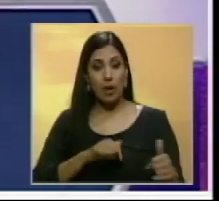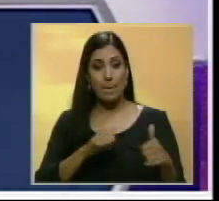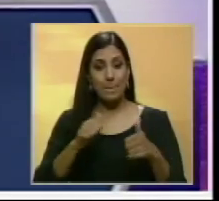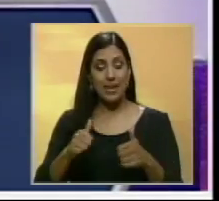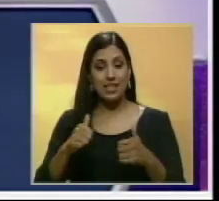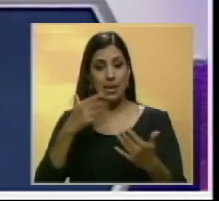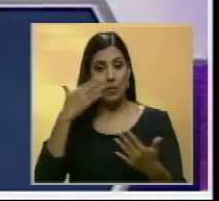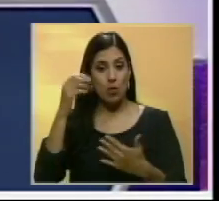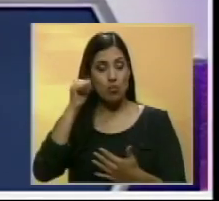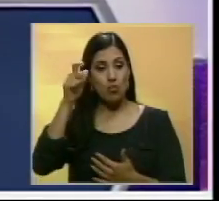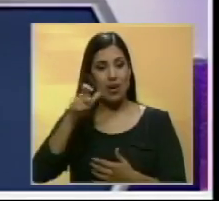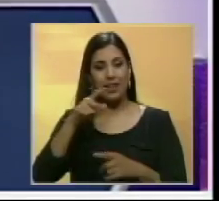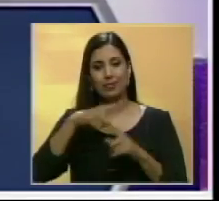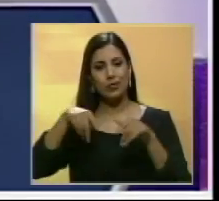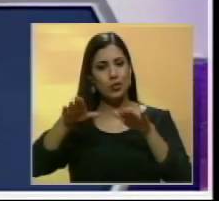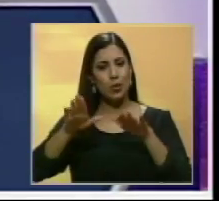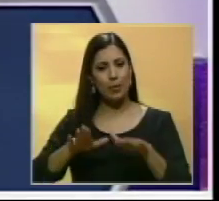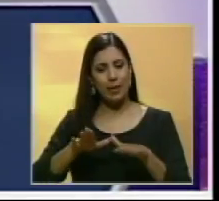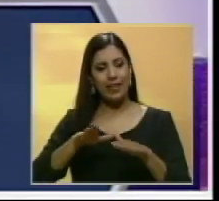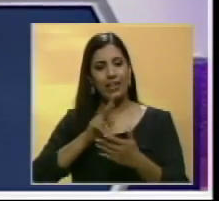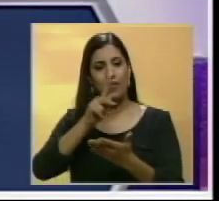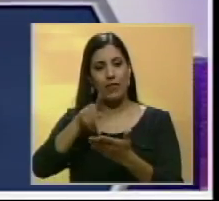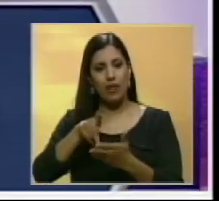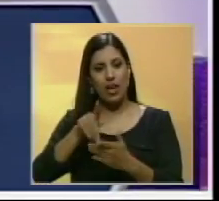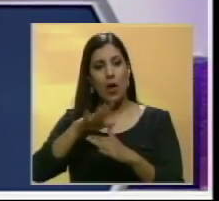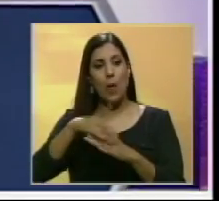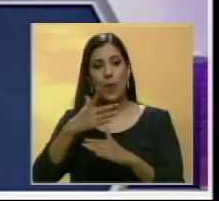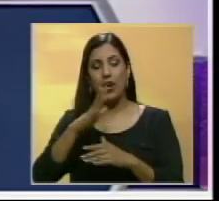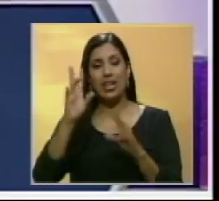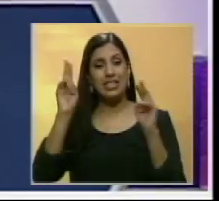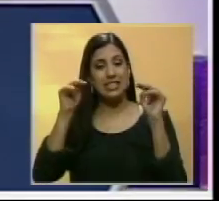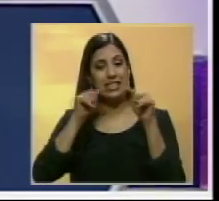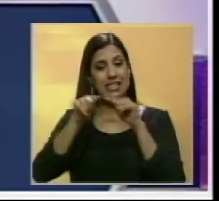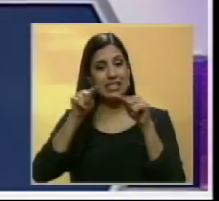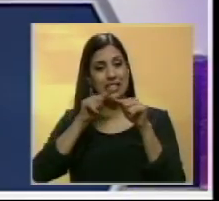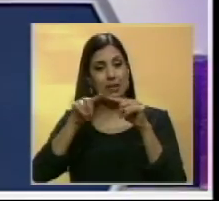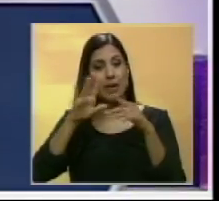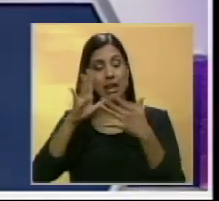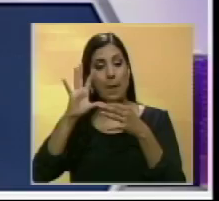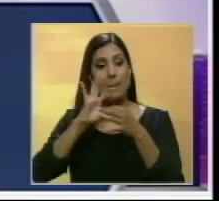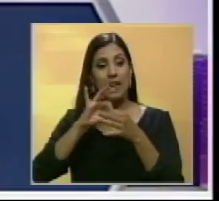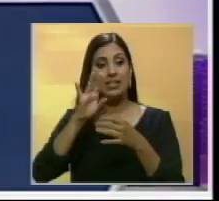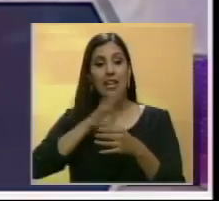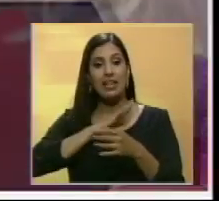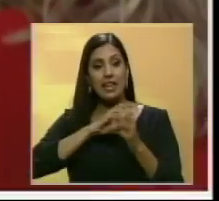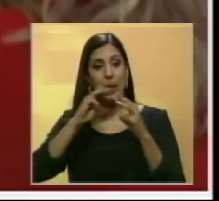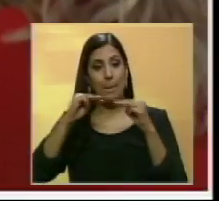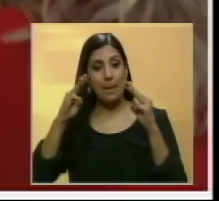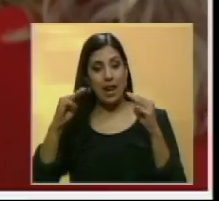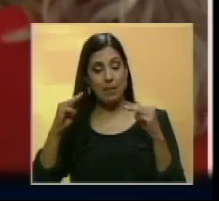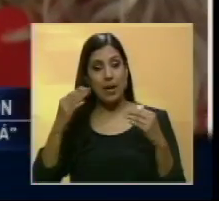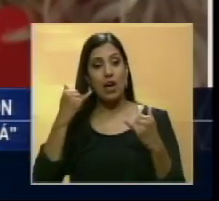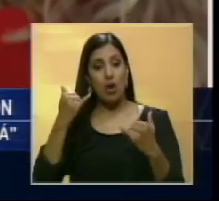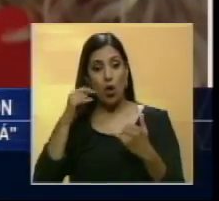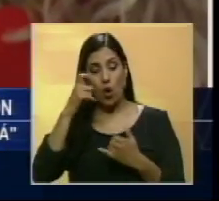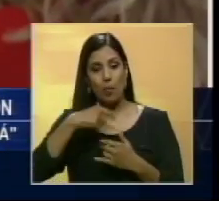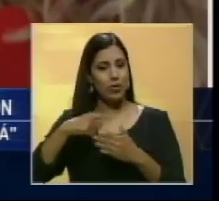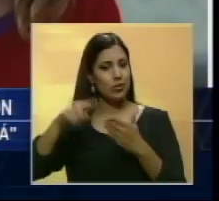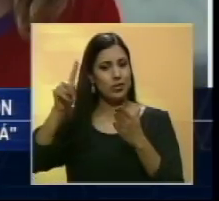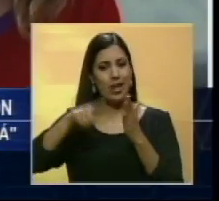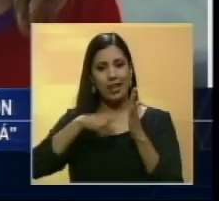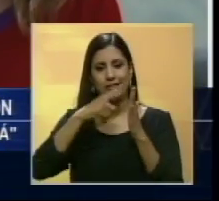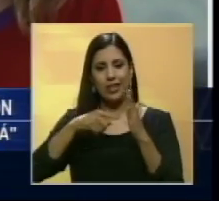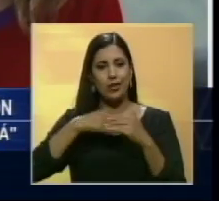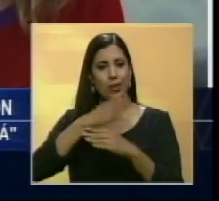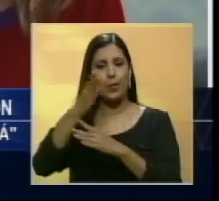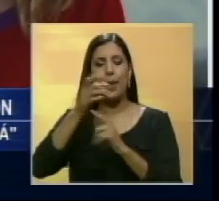con Almodóvar, quien canceló la presentación de Julieta por los rumores que lo vinculan con los papeles de Panamá. Pedro Almodóvar canceló la